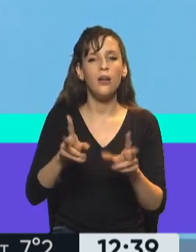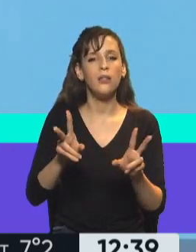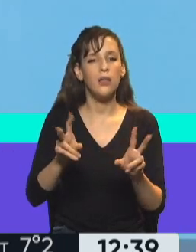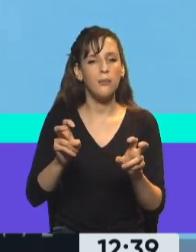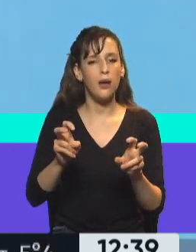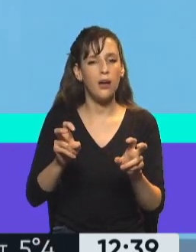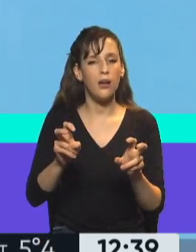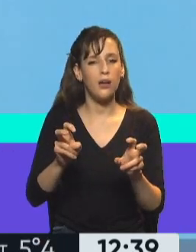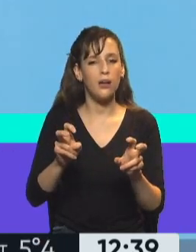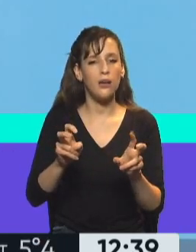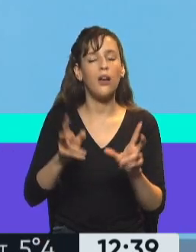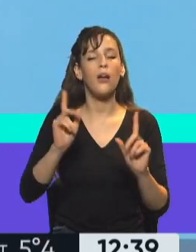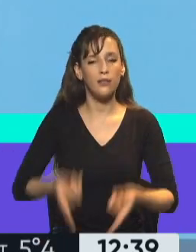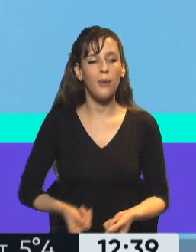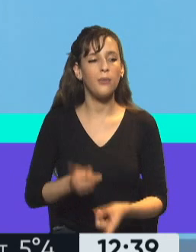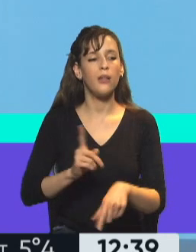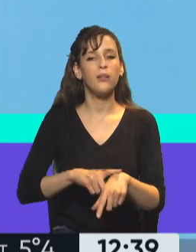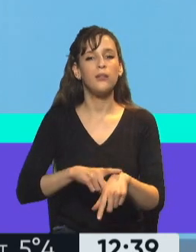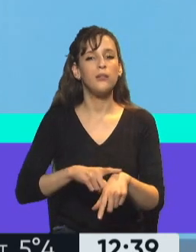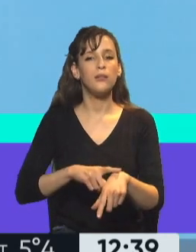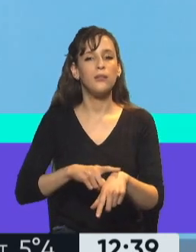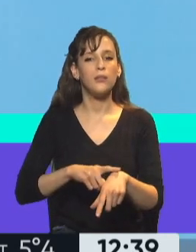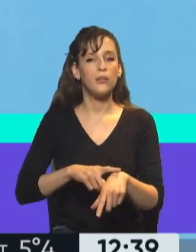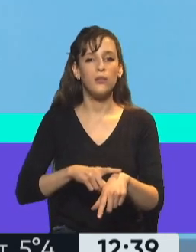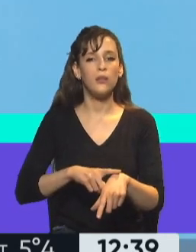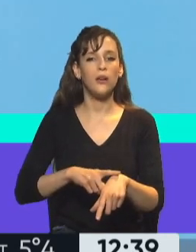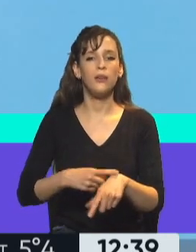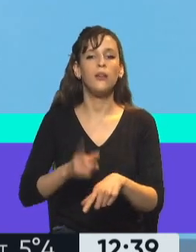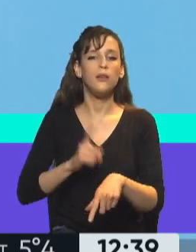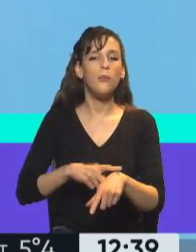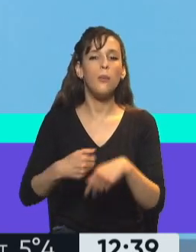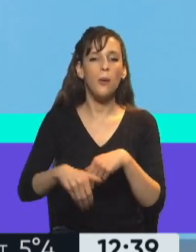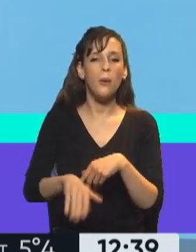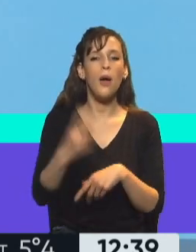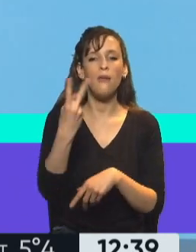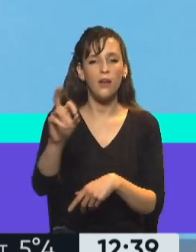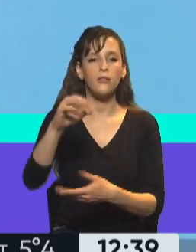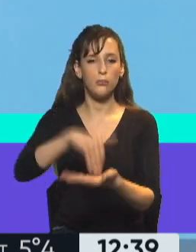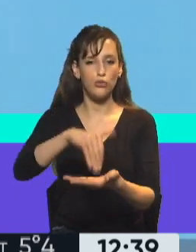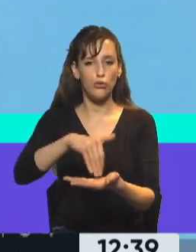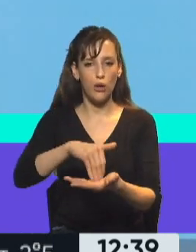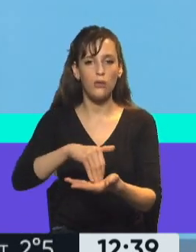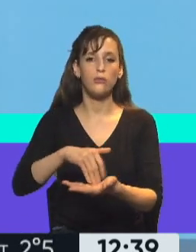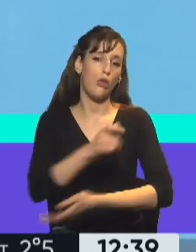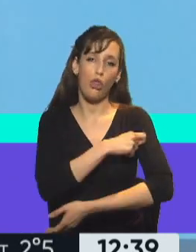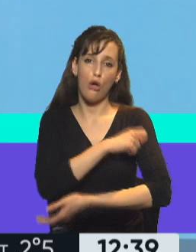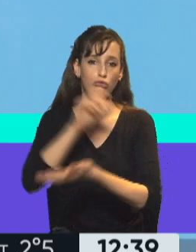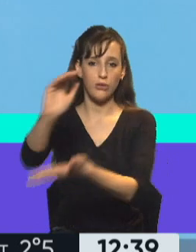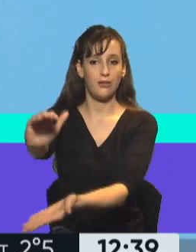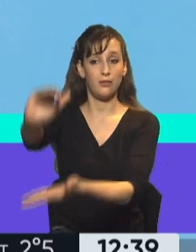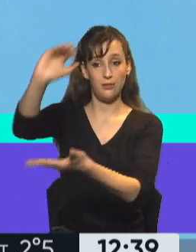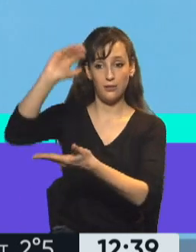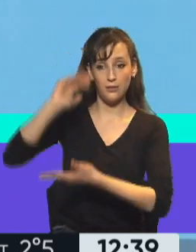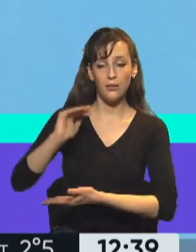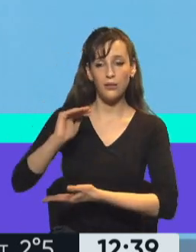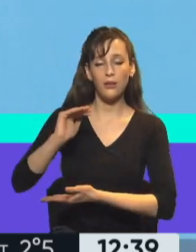partir de allí el tiempo de entrega y la recepción de 20 millones de dosis entre el acuerdo